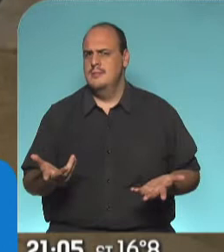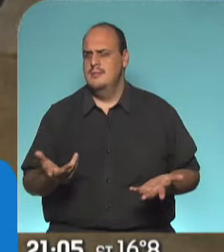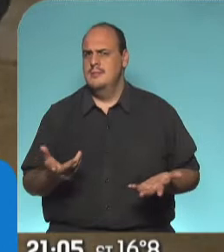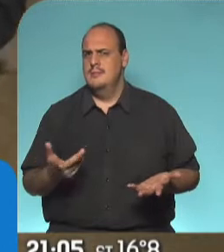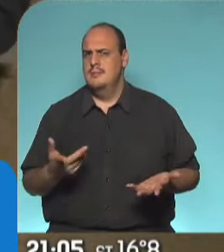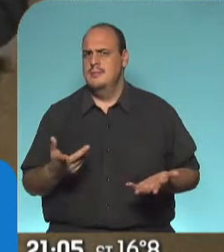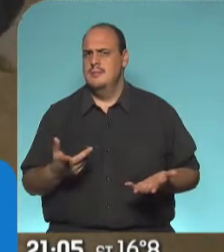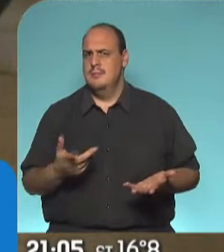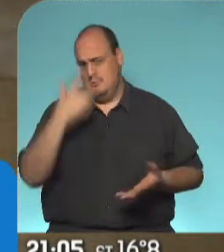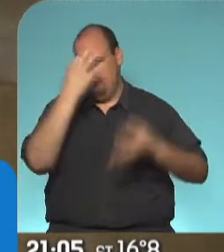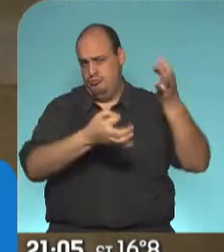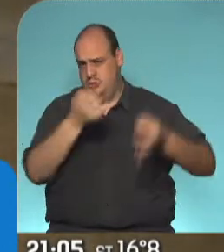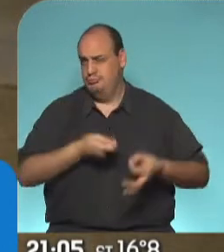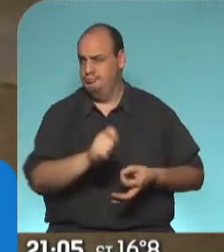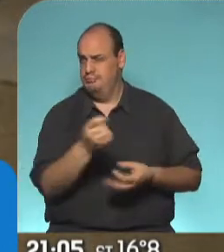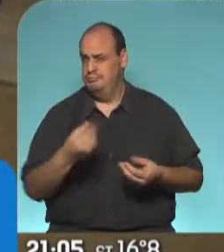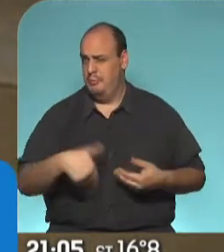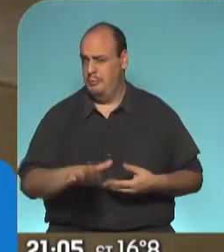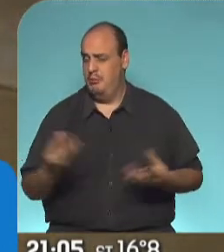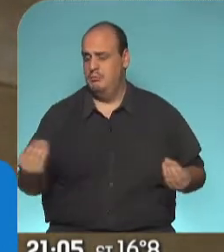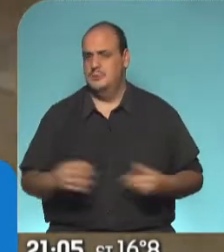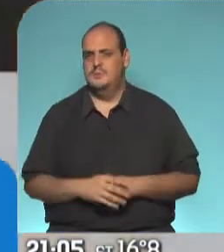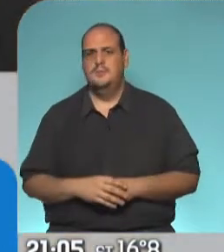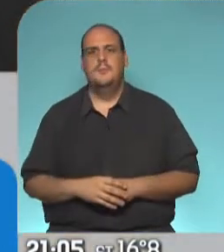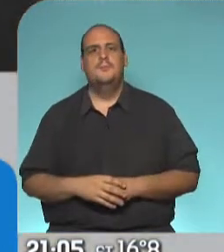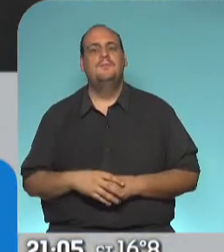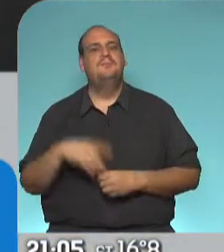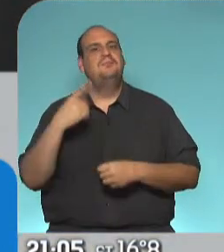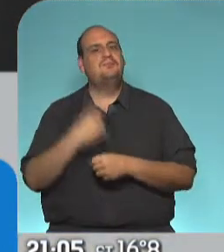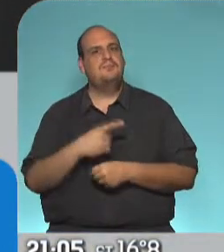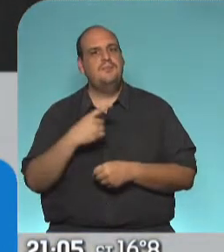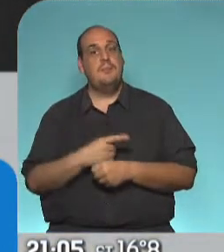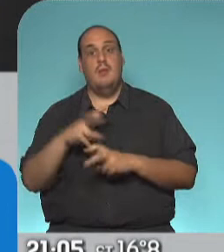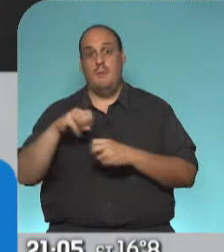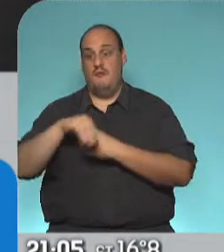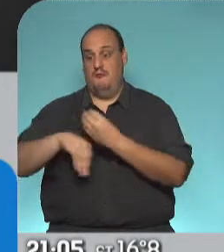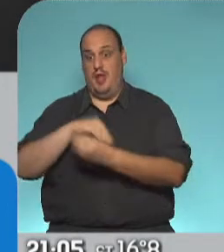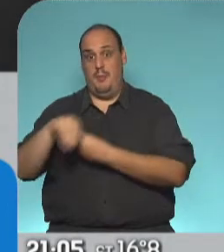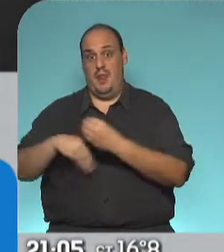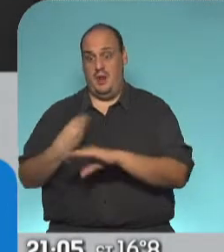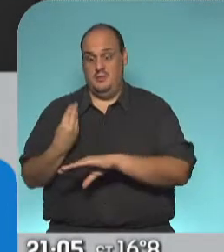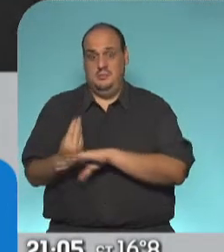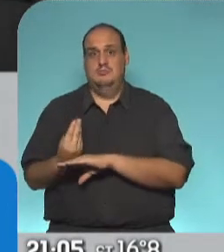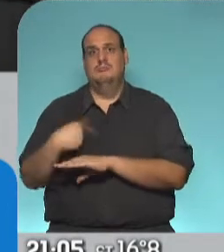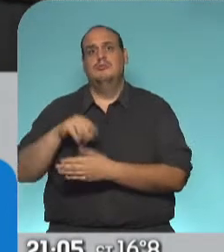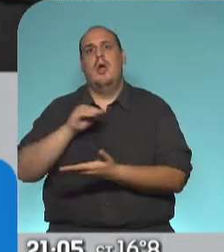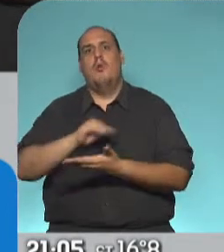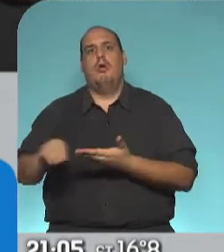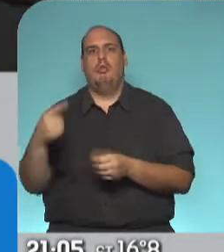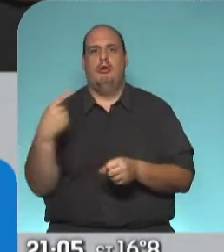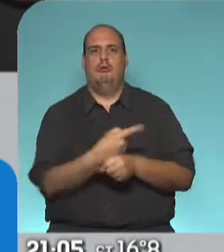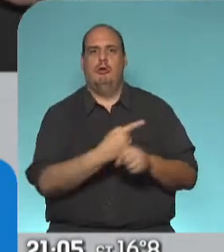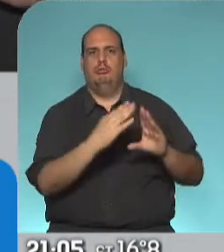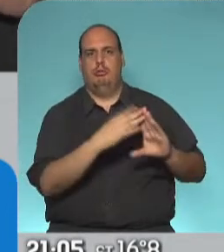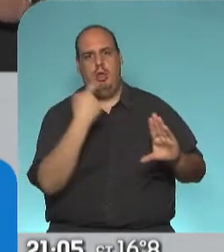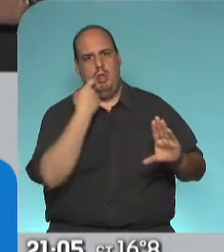ante la justicia? Sí, ¿qué tal? Buenas noches. En principio nos presentamos por los familiares en la calidad de abogados querellantes del